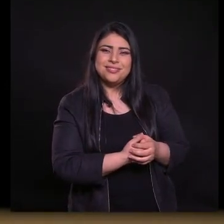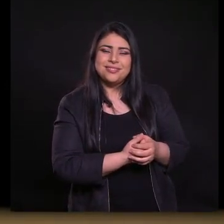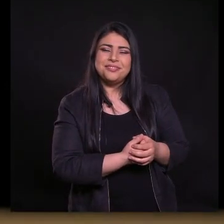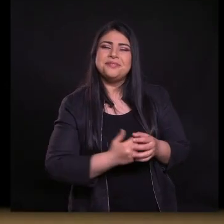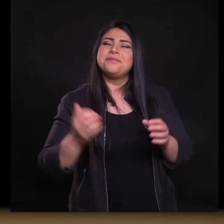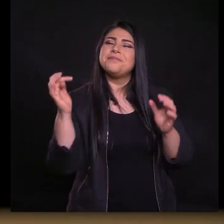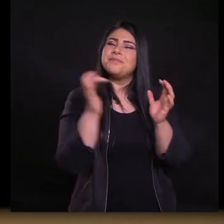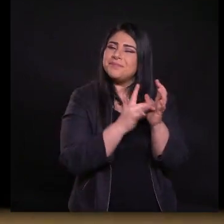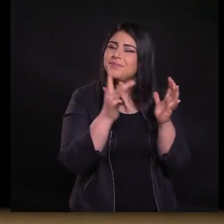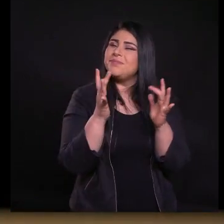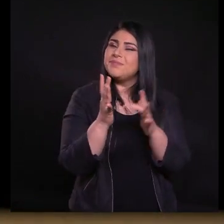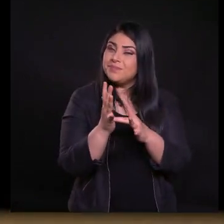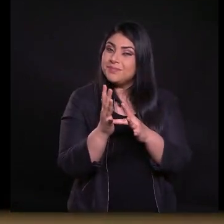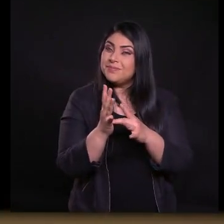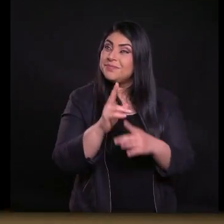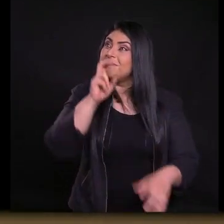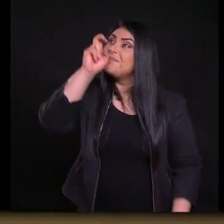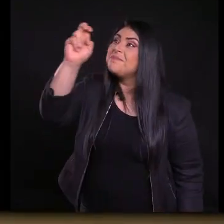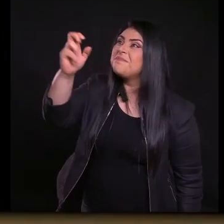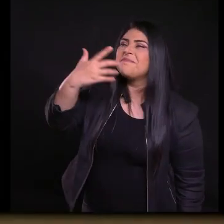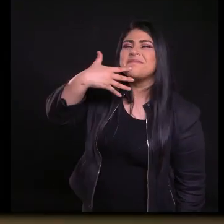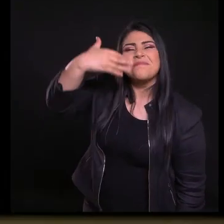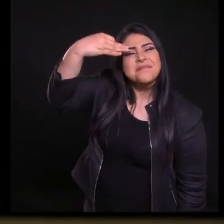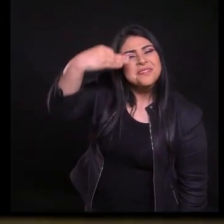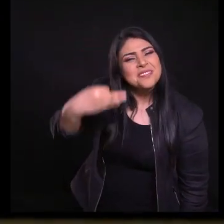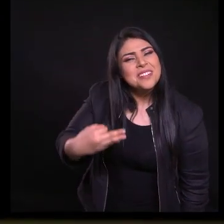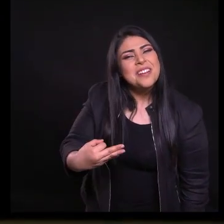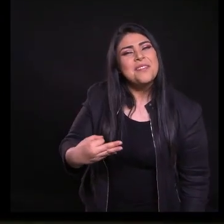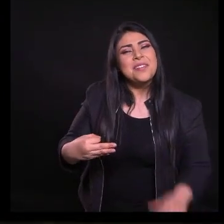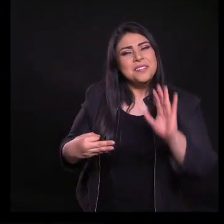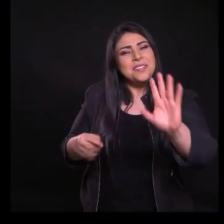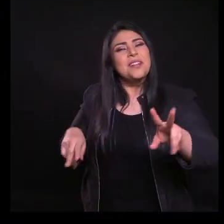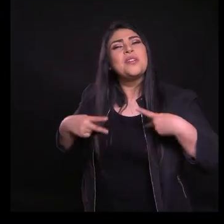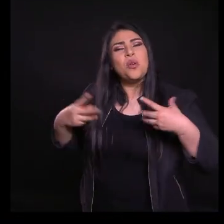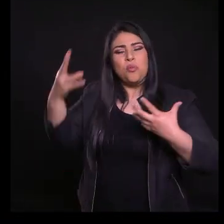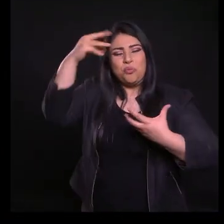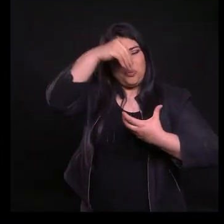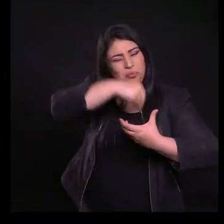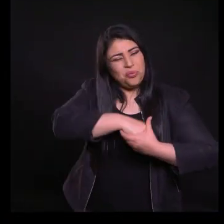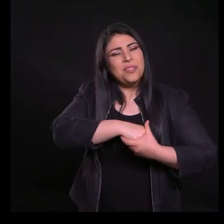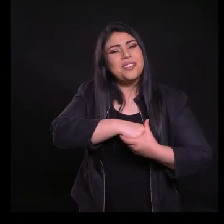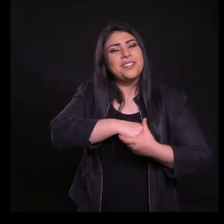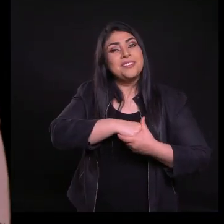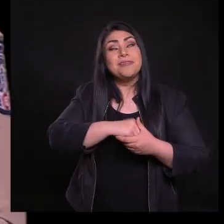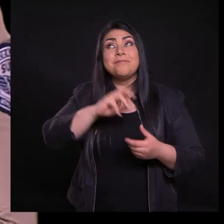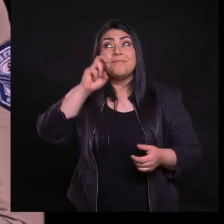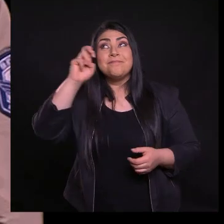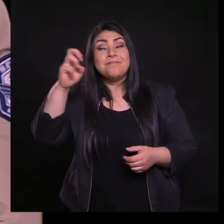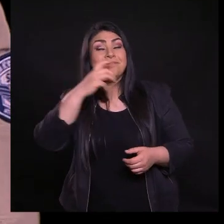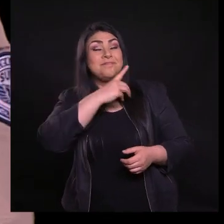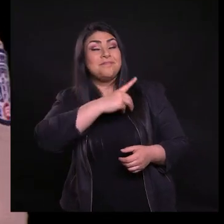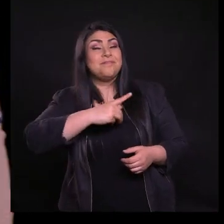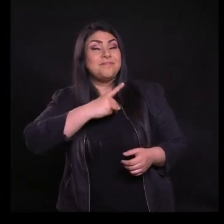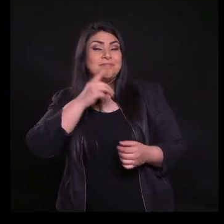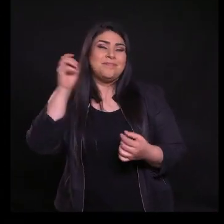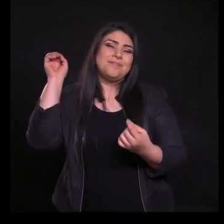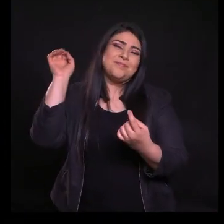jesús es una realidad en tu vida y él desea bendecirte